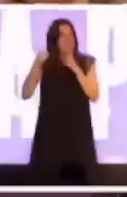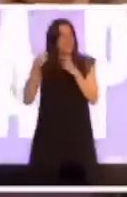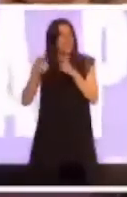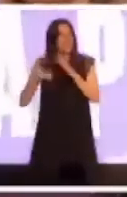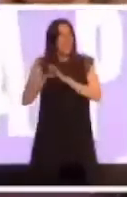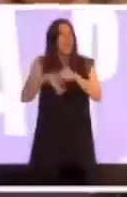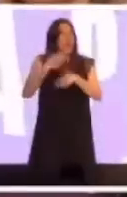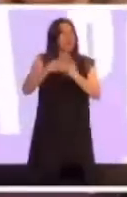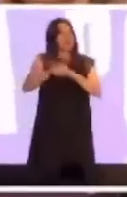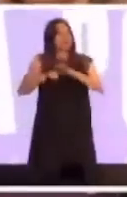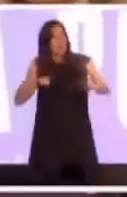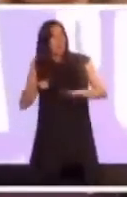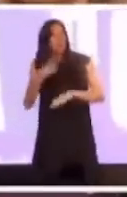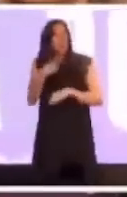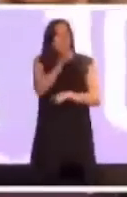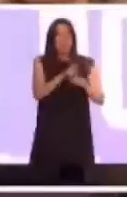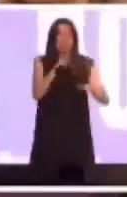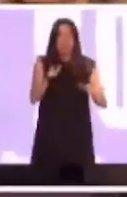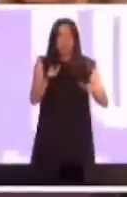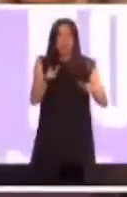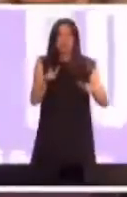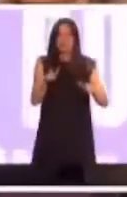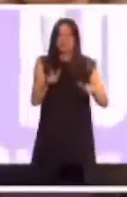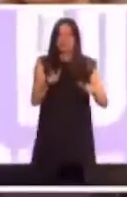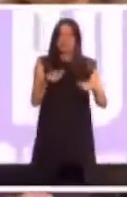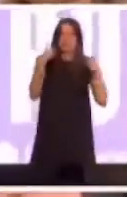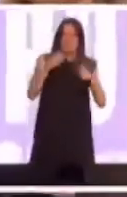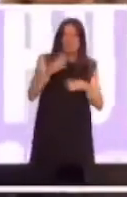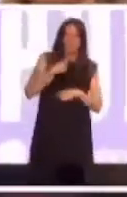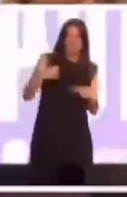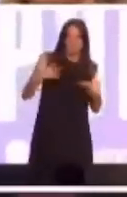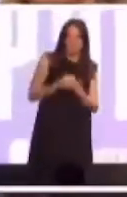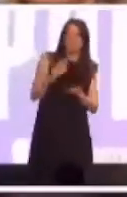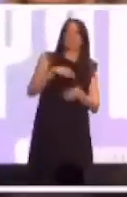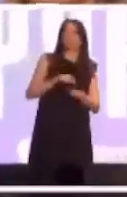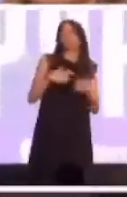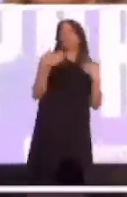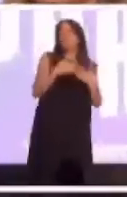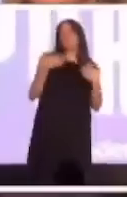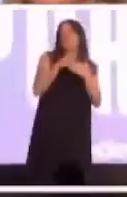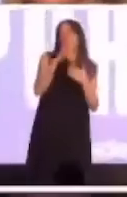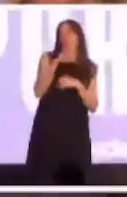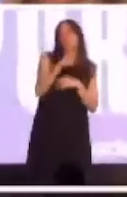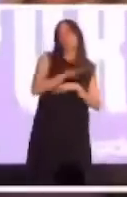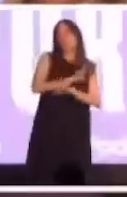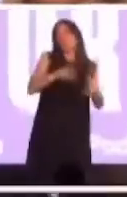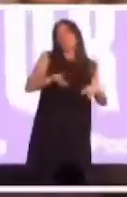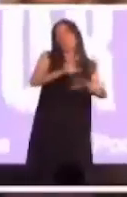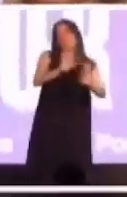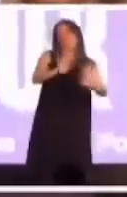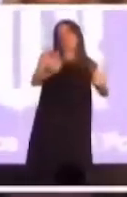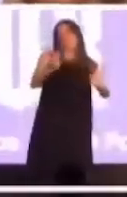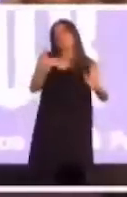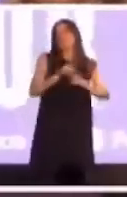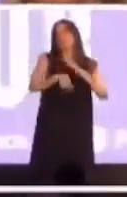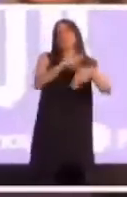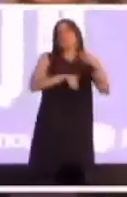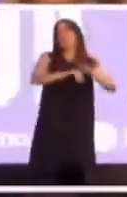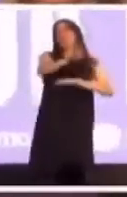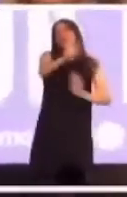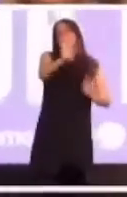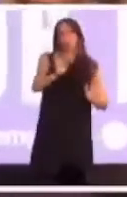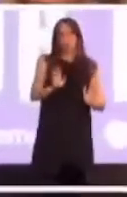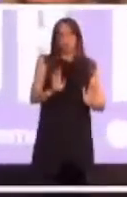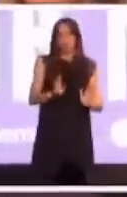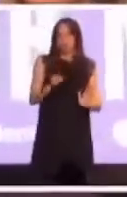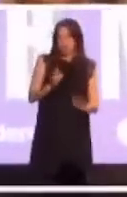disciplinar a las que están en primera línea e intente decirnos a todas que dejemos de luchar por nuestros derechos que vamos demasiado rápido que dudemos